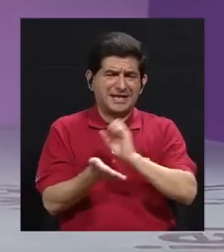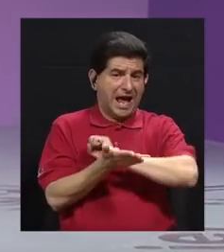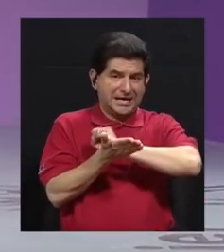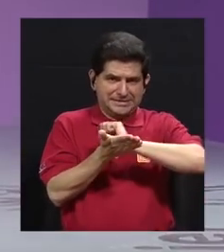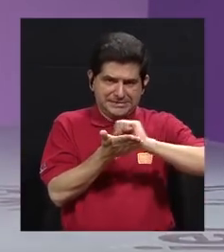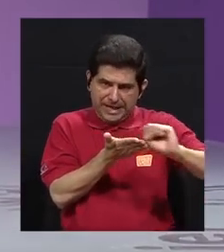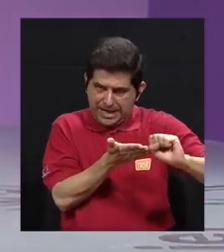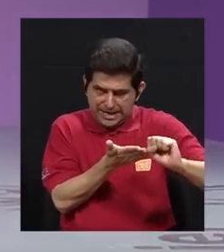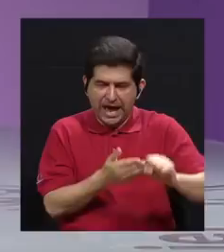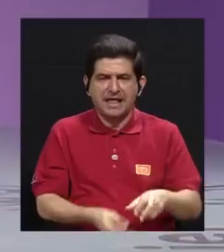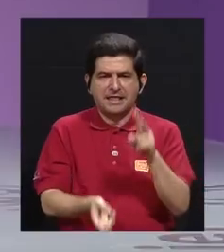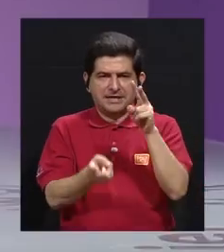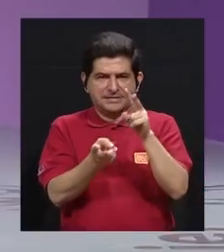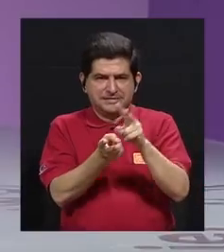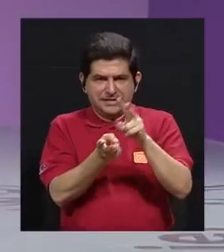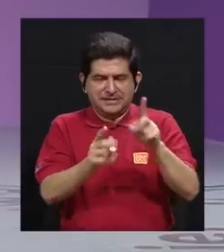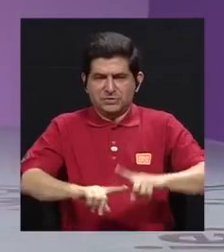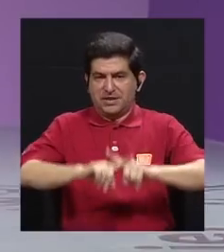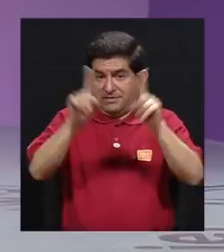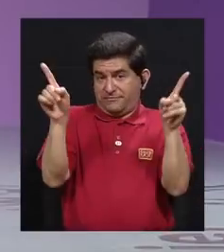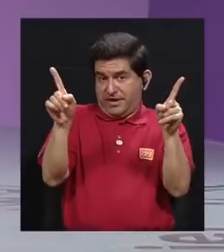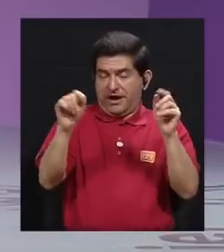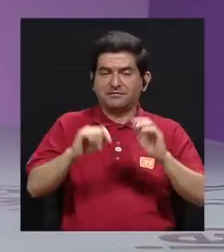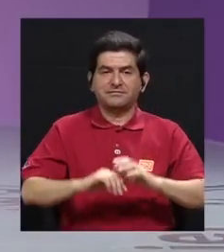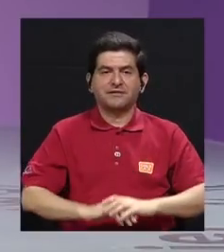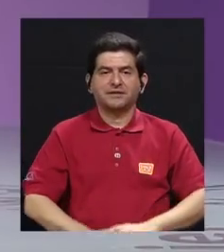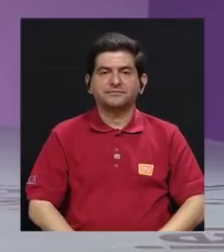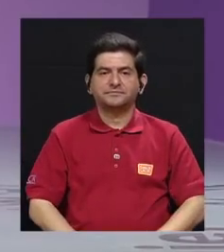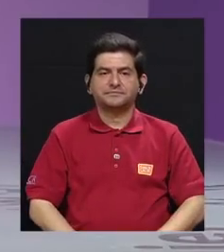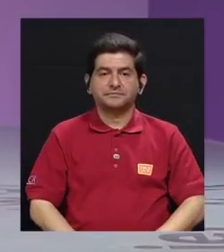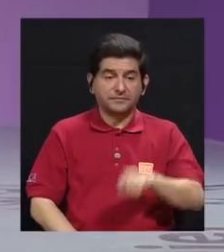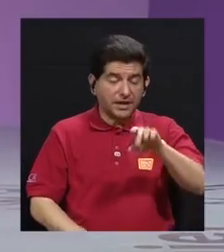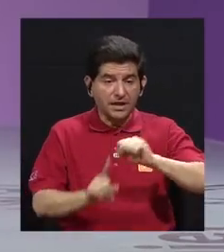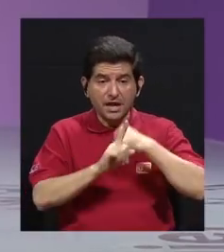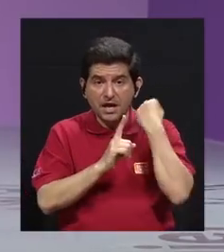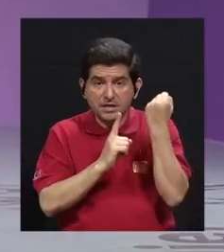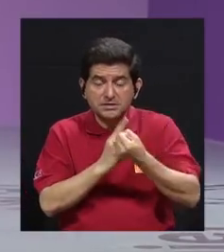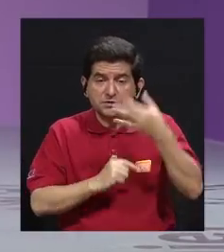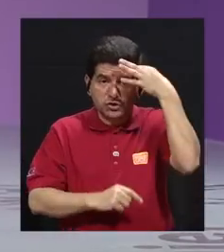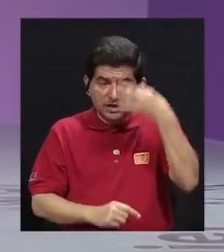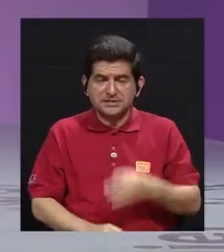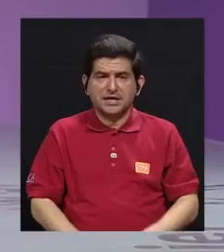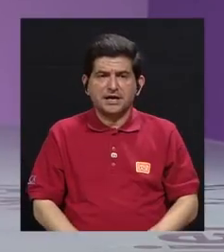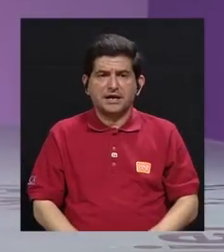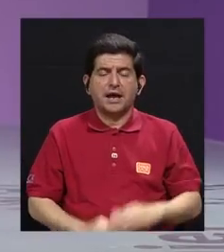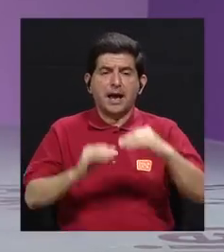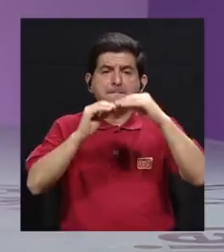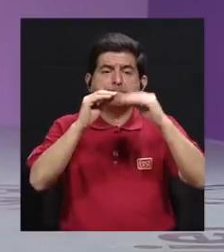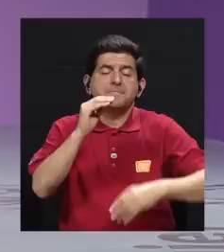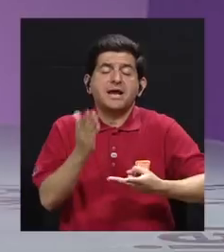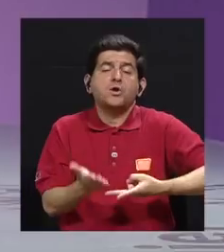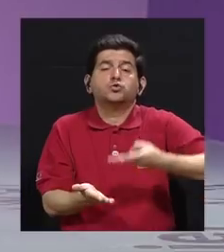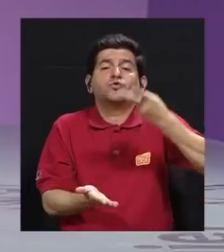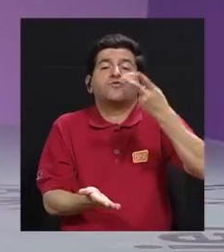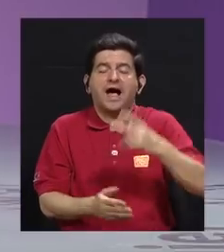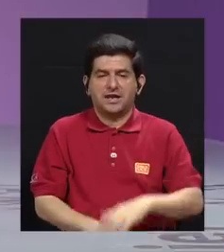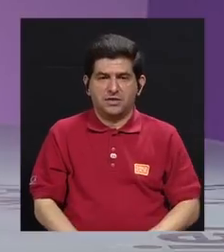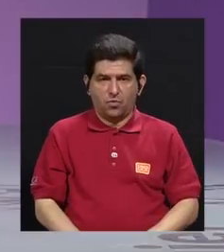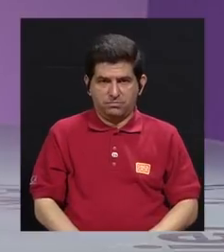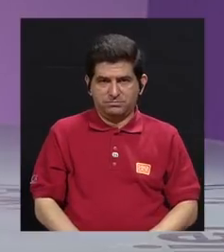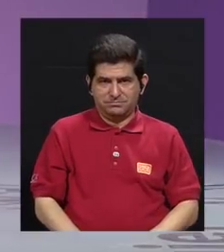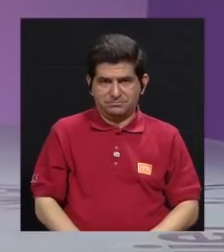de prácticas sagradas de sexualidades diferentes. En esta sociedad se considera minus